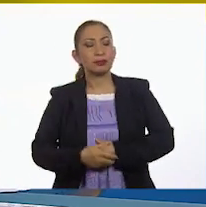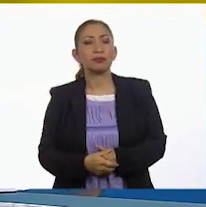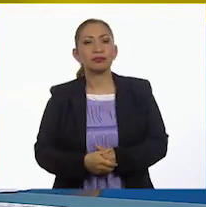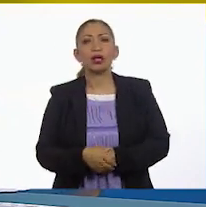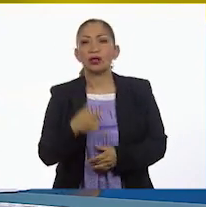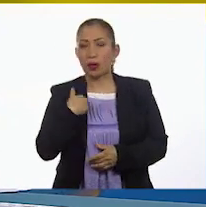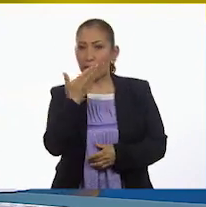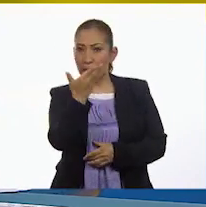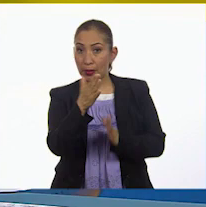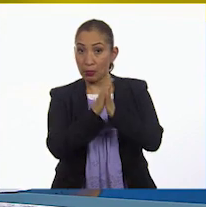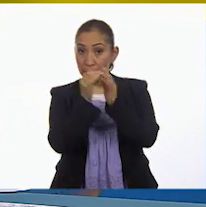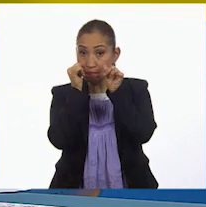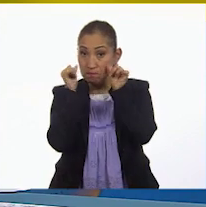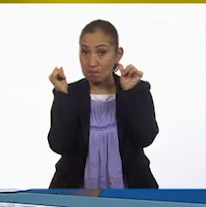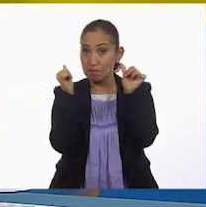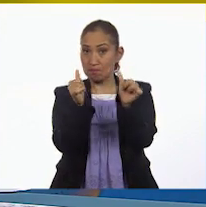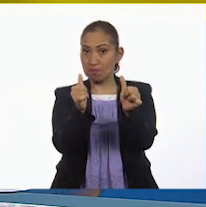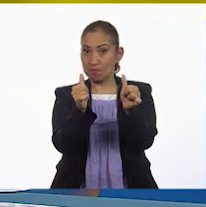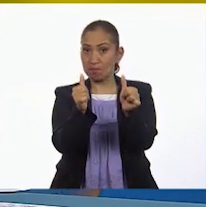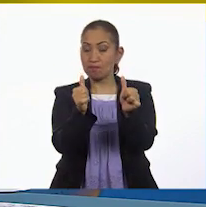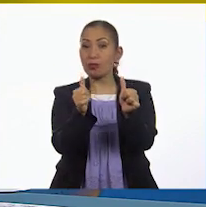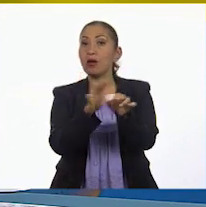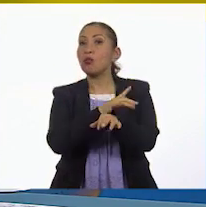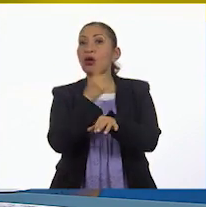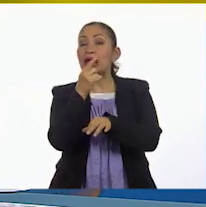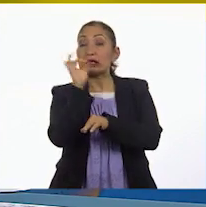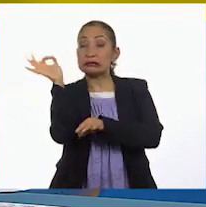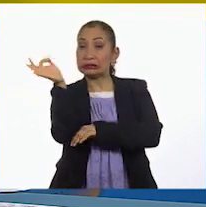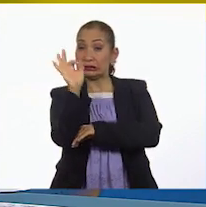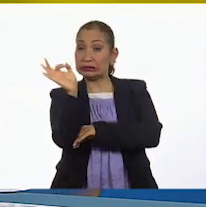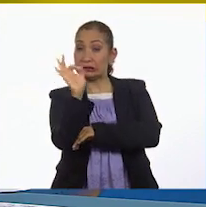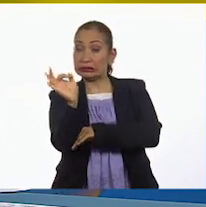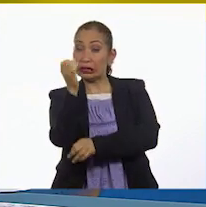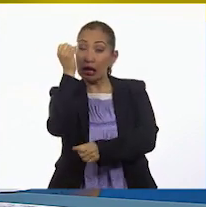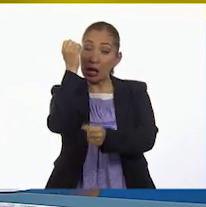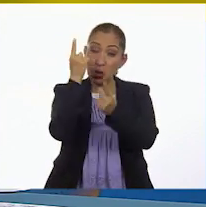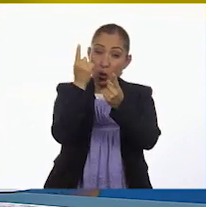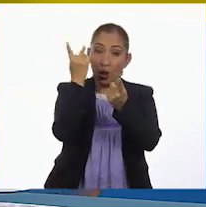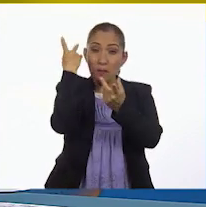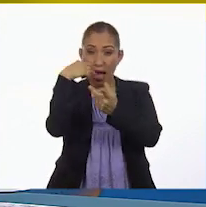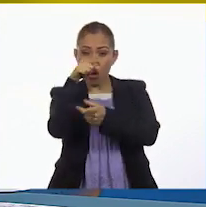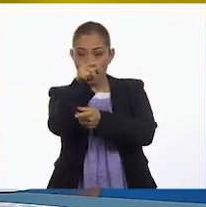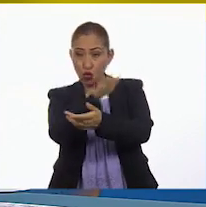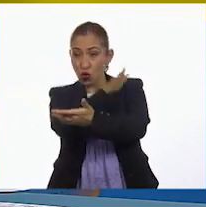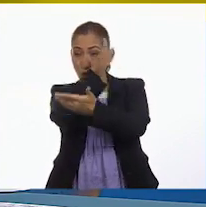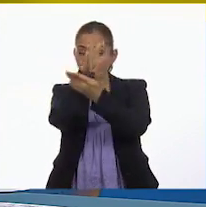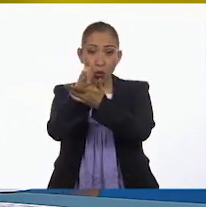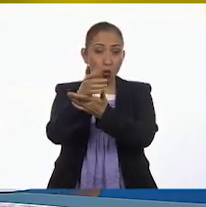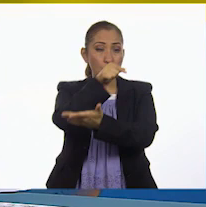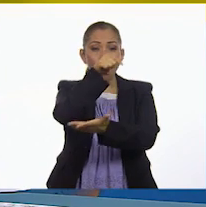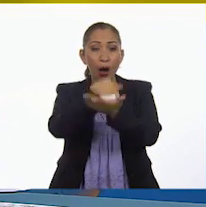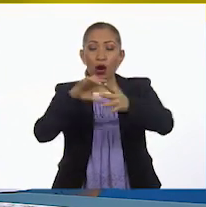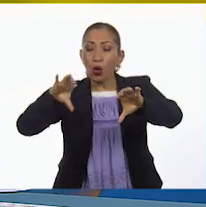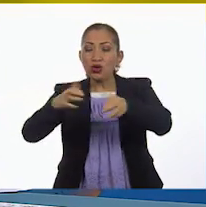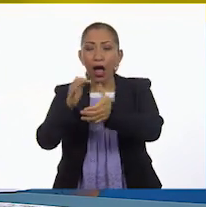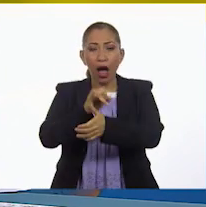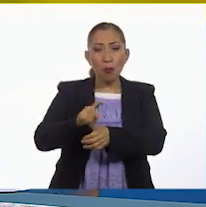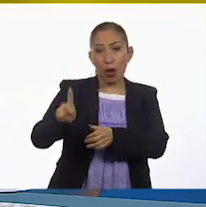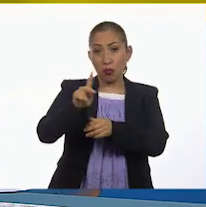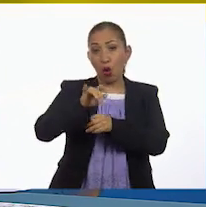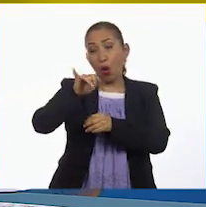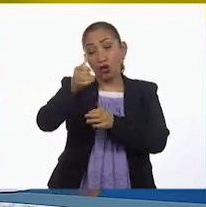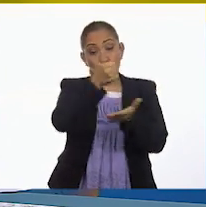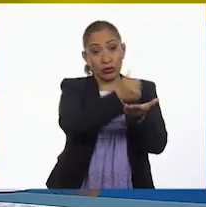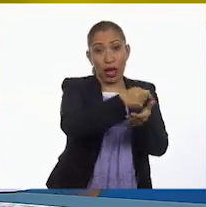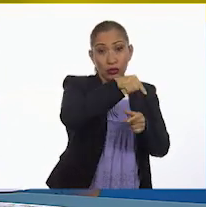Te voy a pedir que pongas mucha atención, porque probablemente en algún viaje que has tenido a alguna comunidad rural, si es que vives en